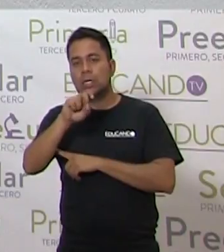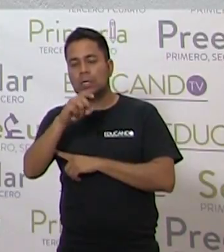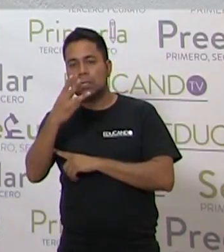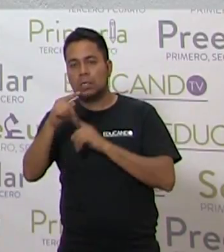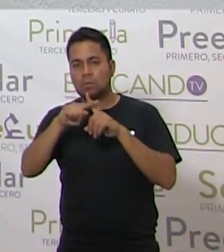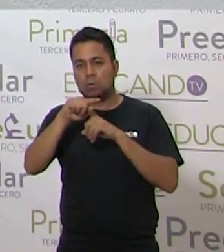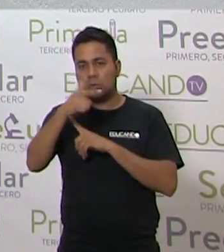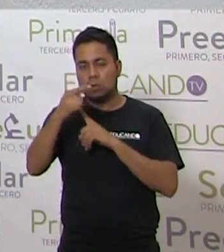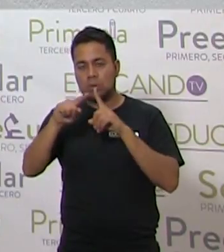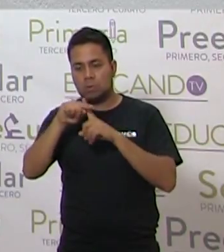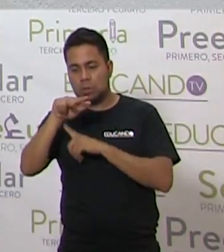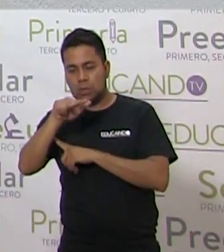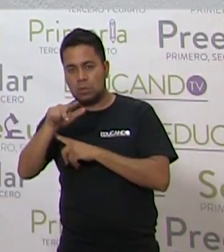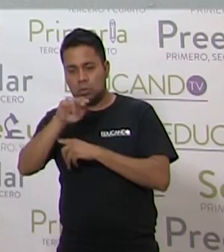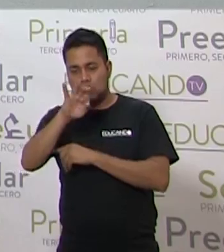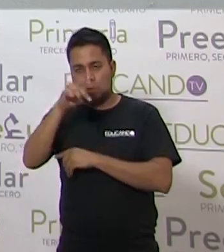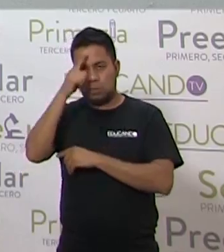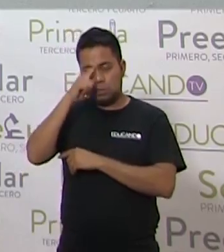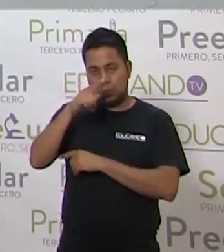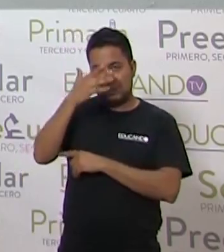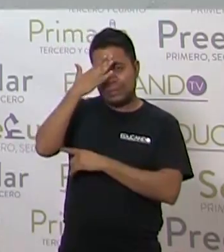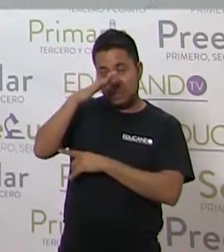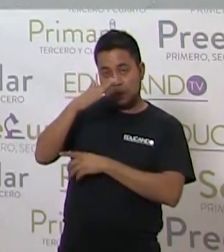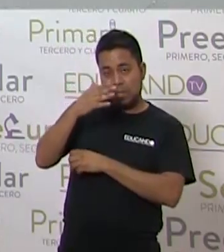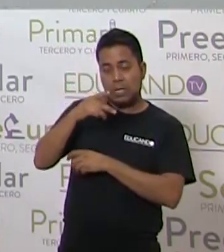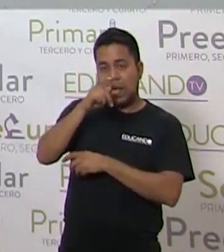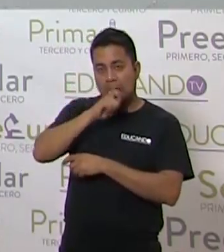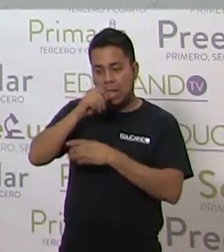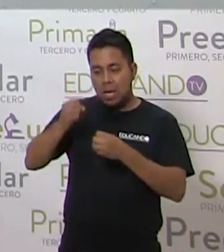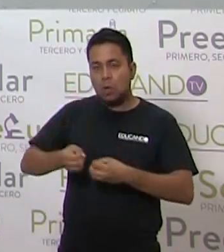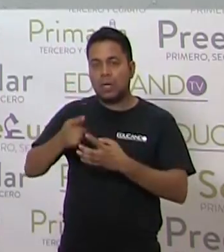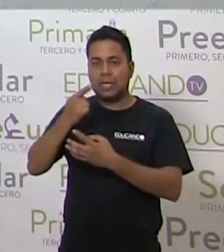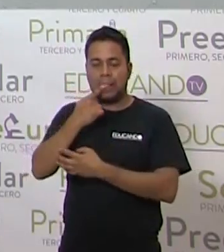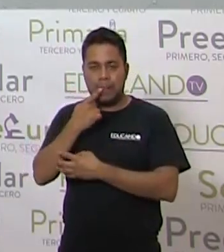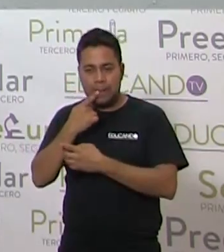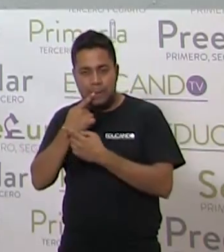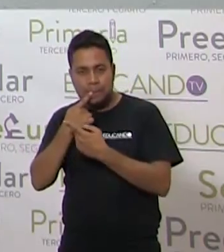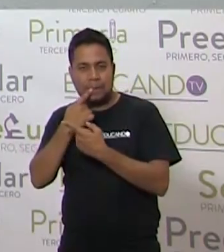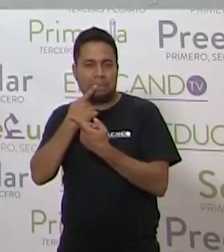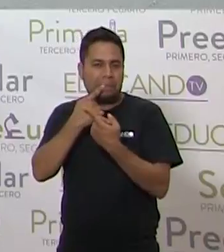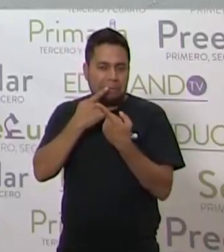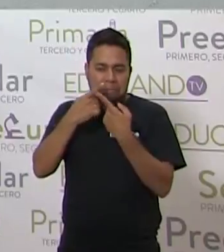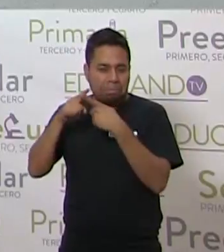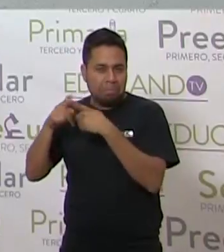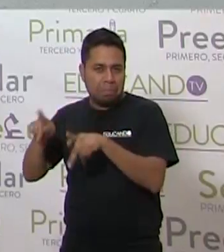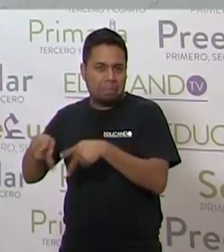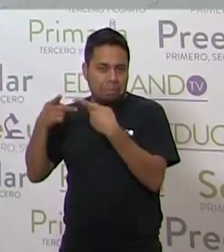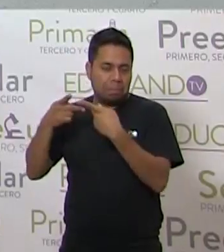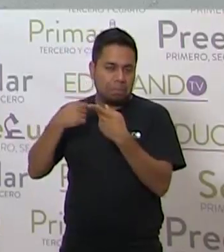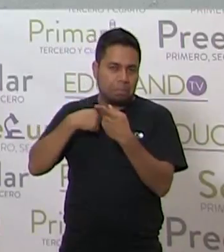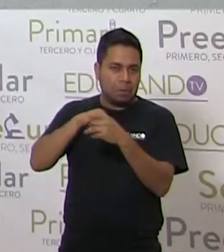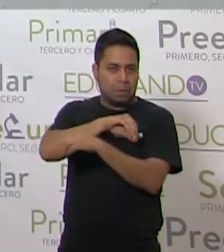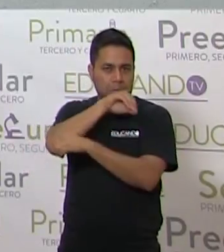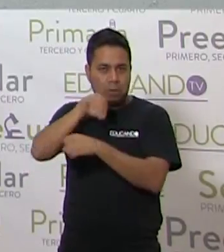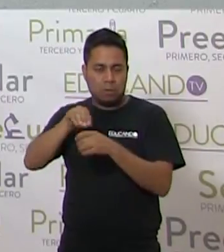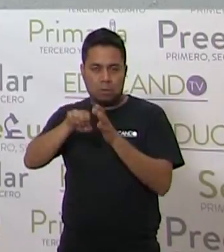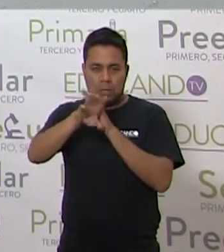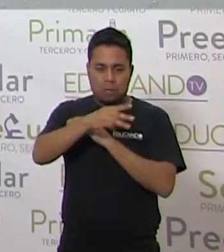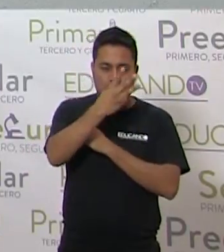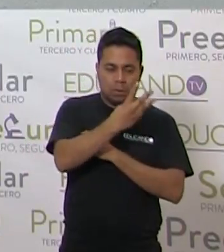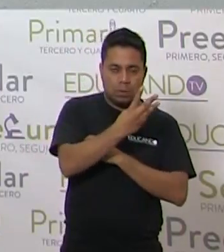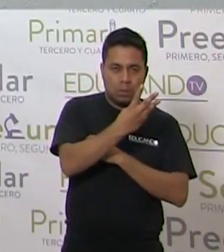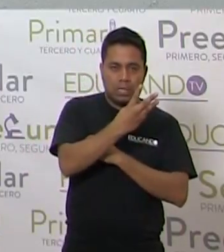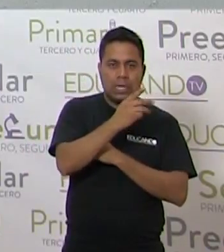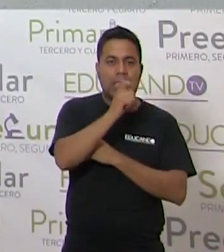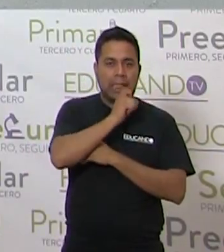12 y 18 por para determinar Cuántas paletas de cada sabor se han vendido o determiné ya el porcentaje si tres paletas es